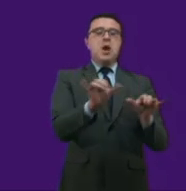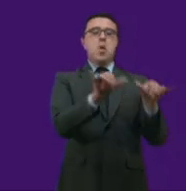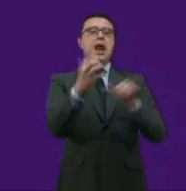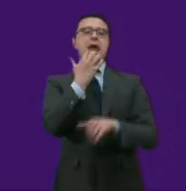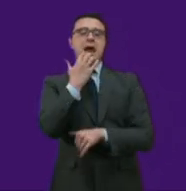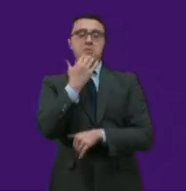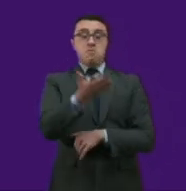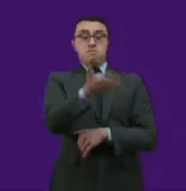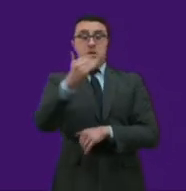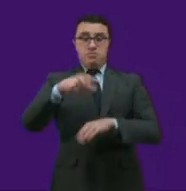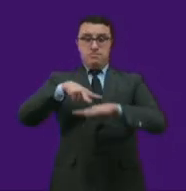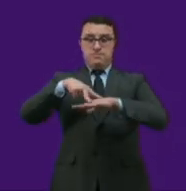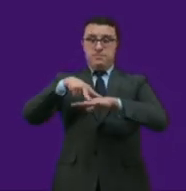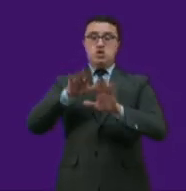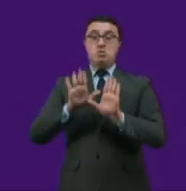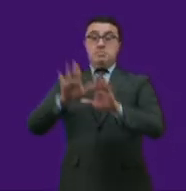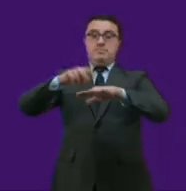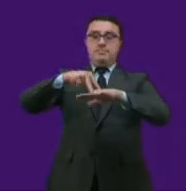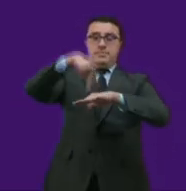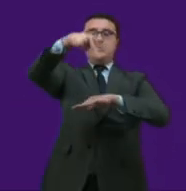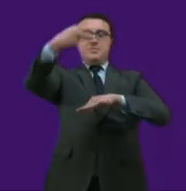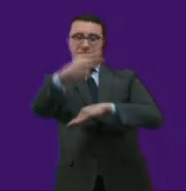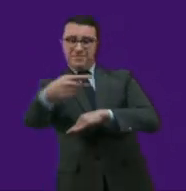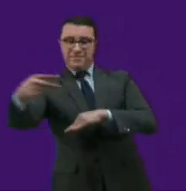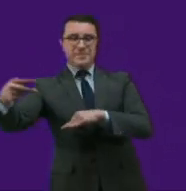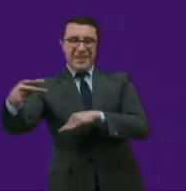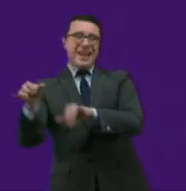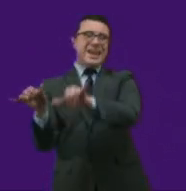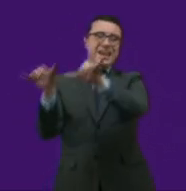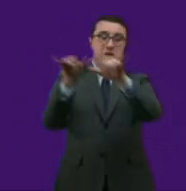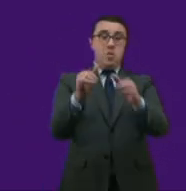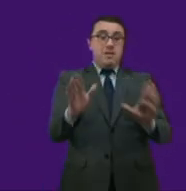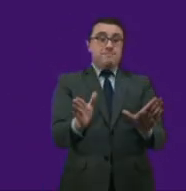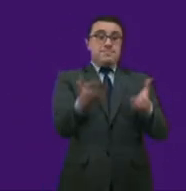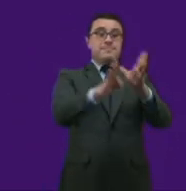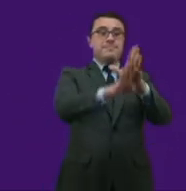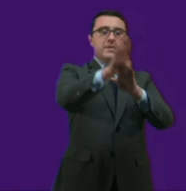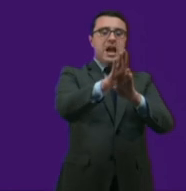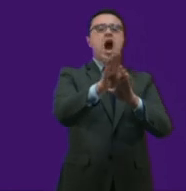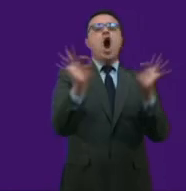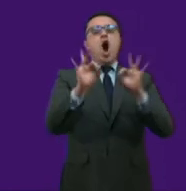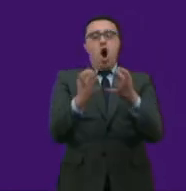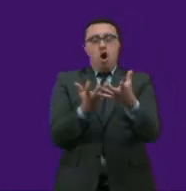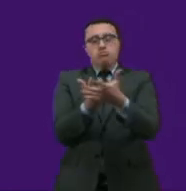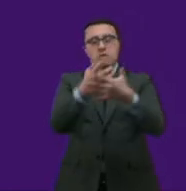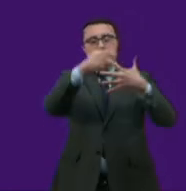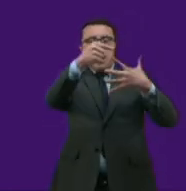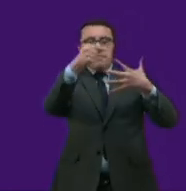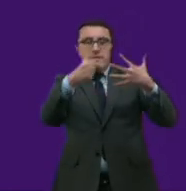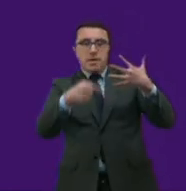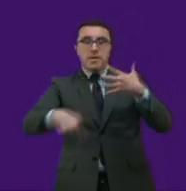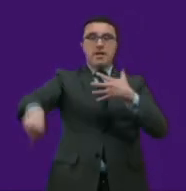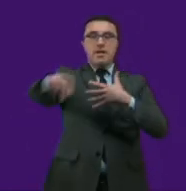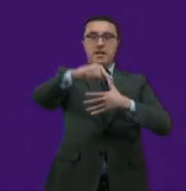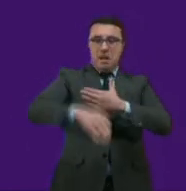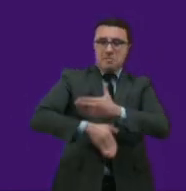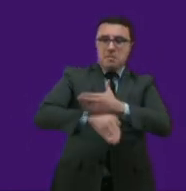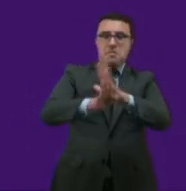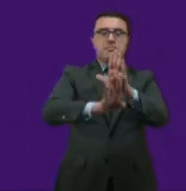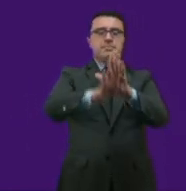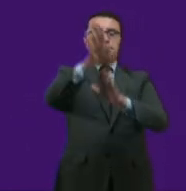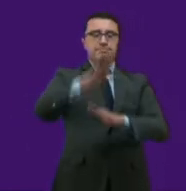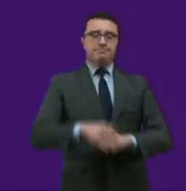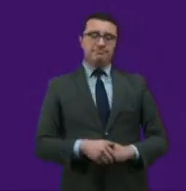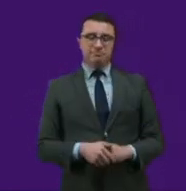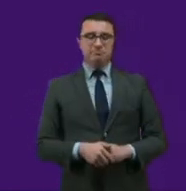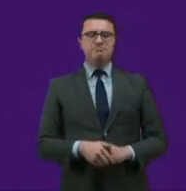o a algunos otros les hemos dado como ese par de tips, de consejos que necesitaban para llegar a la siguiente etapa. Les doy muchas gracias